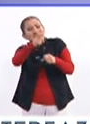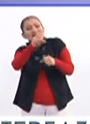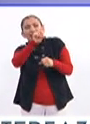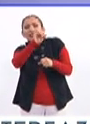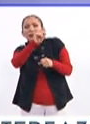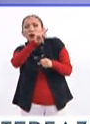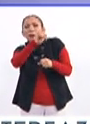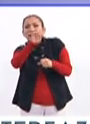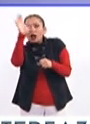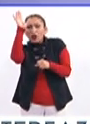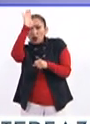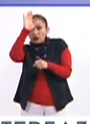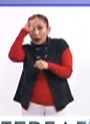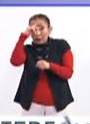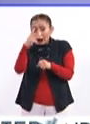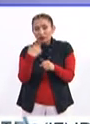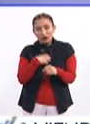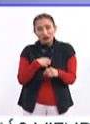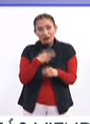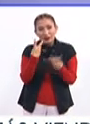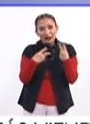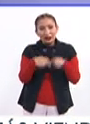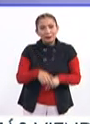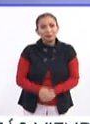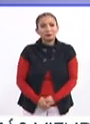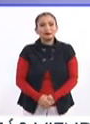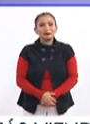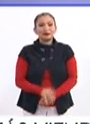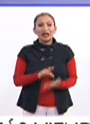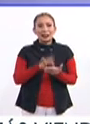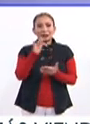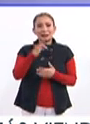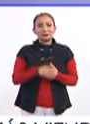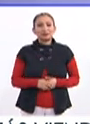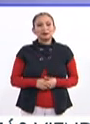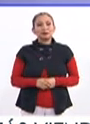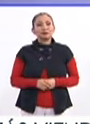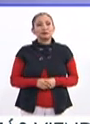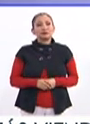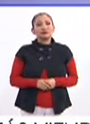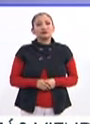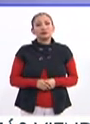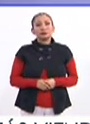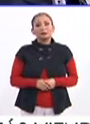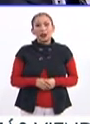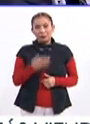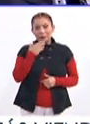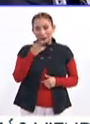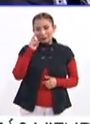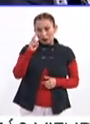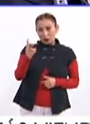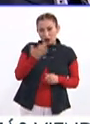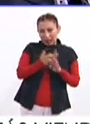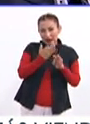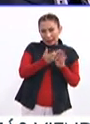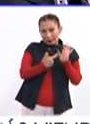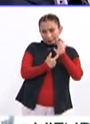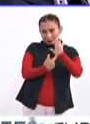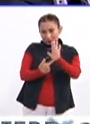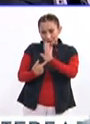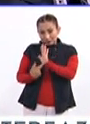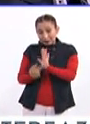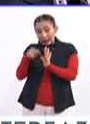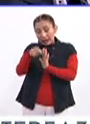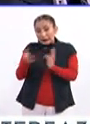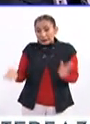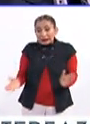diplomacia cultural en México. Así que muy contento de estar aquí con ustedes. Así es, Enrique. Y bueno, como bien lo vimos durante esta presentación,